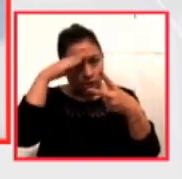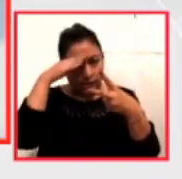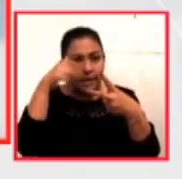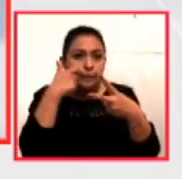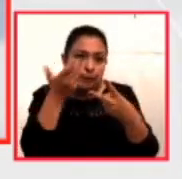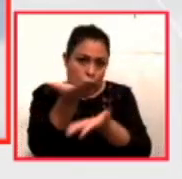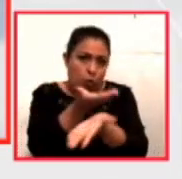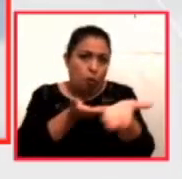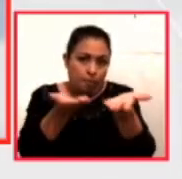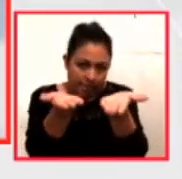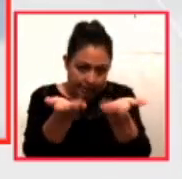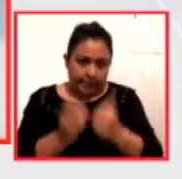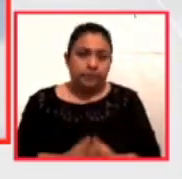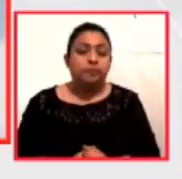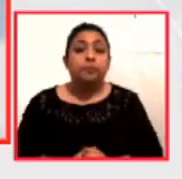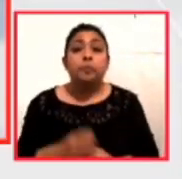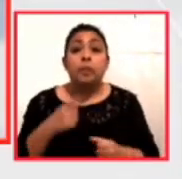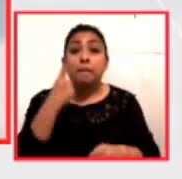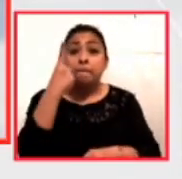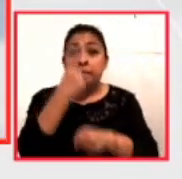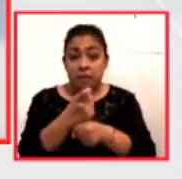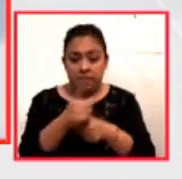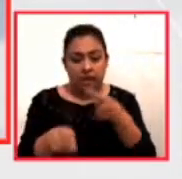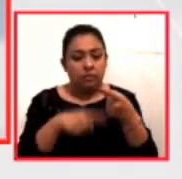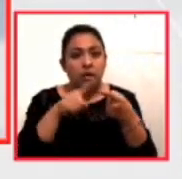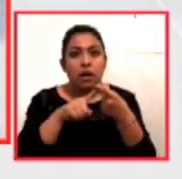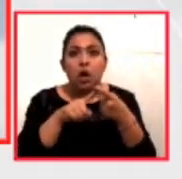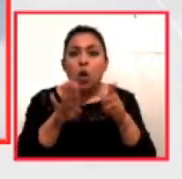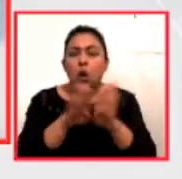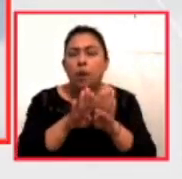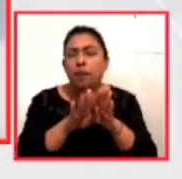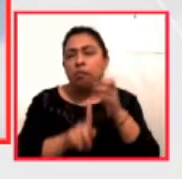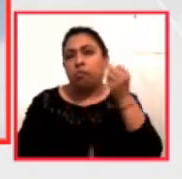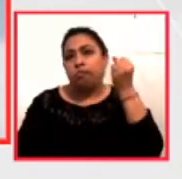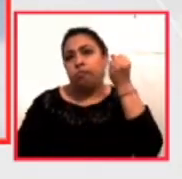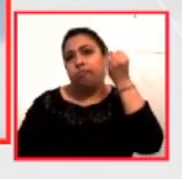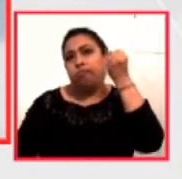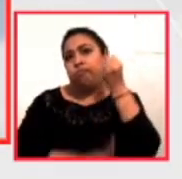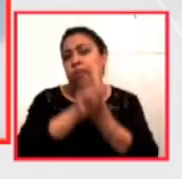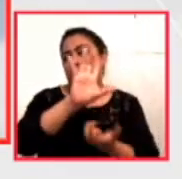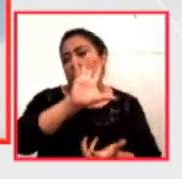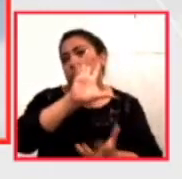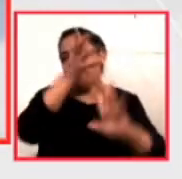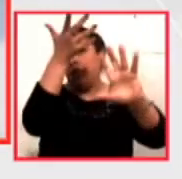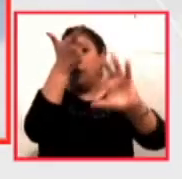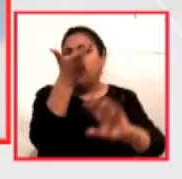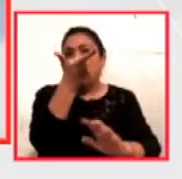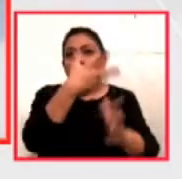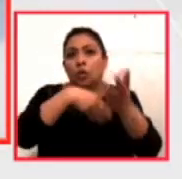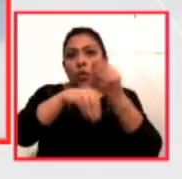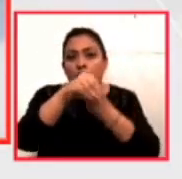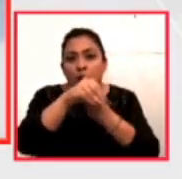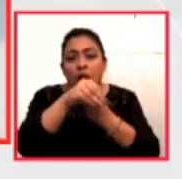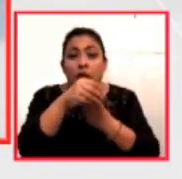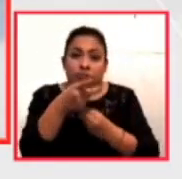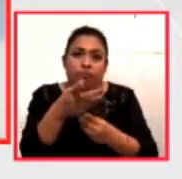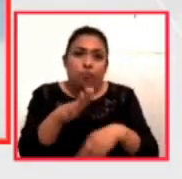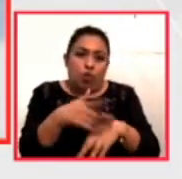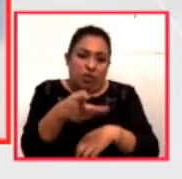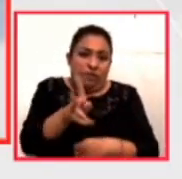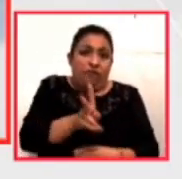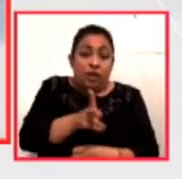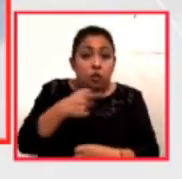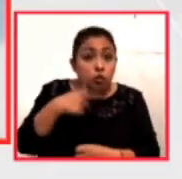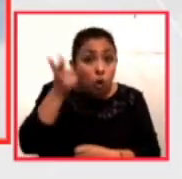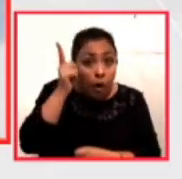compartirlas. La primera es el impacto económico que este virus va a tener y espero que en México